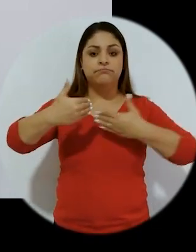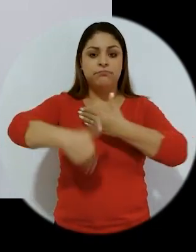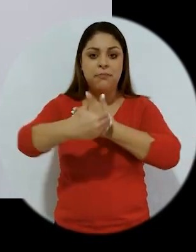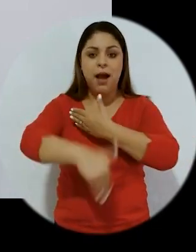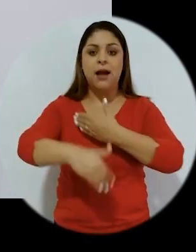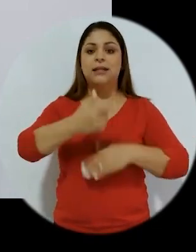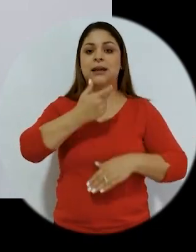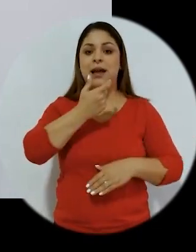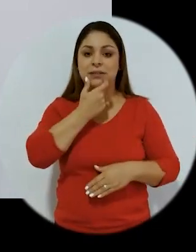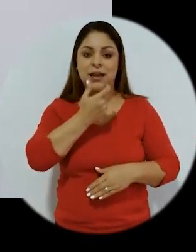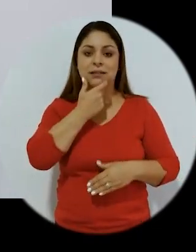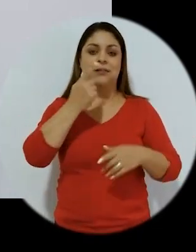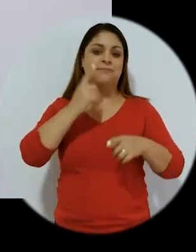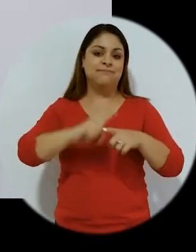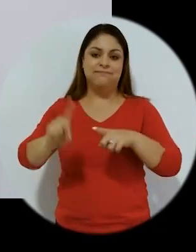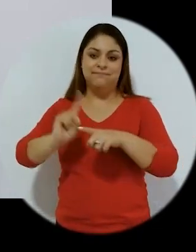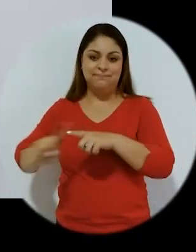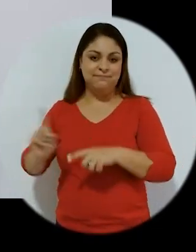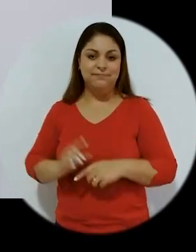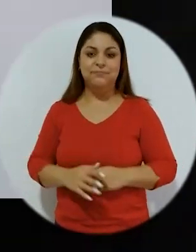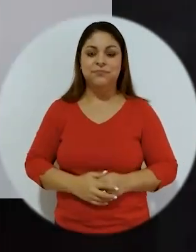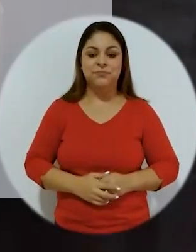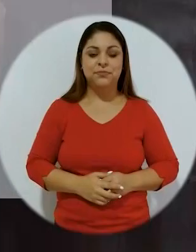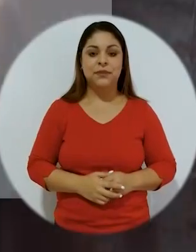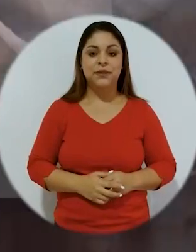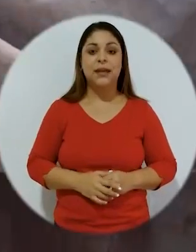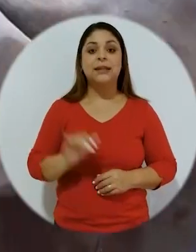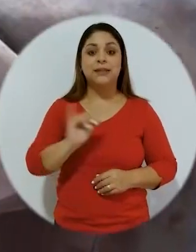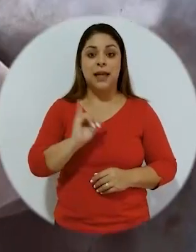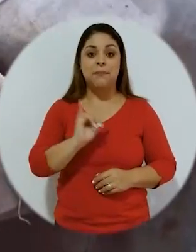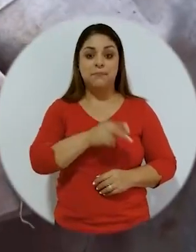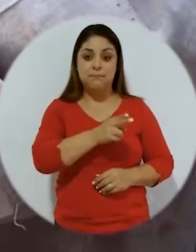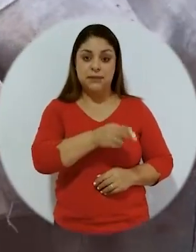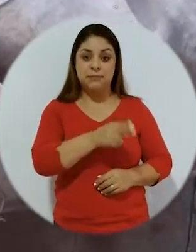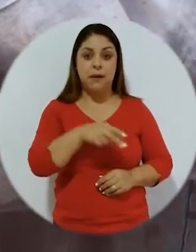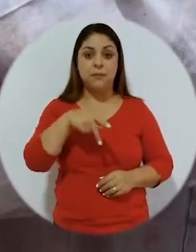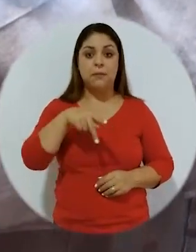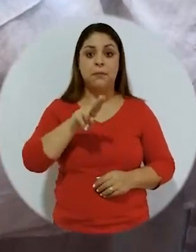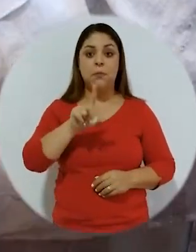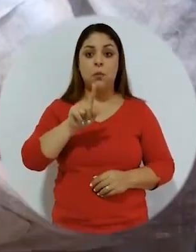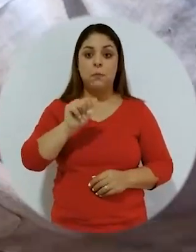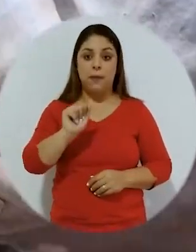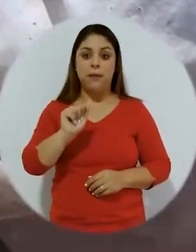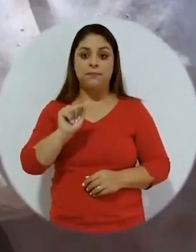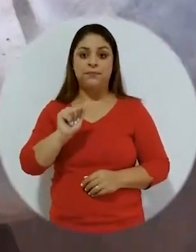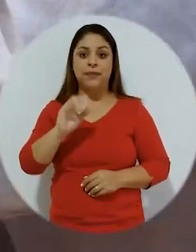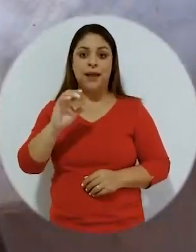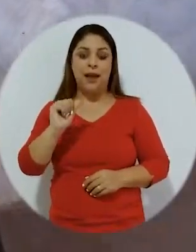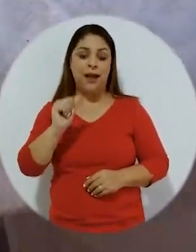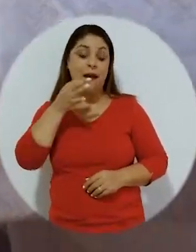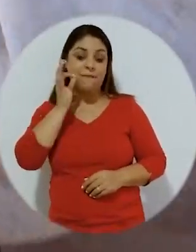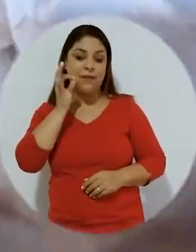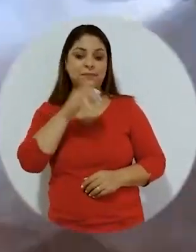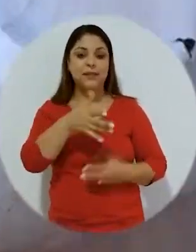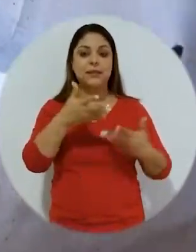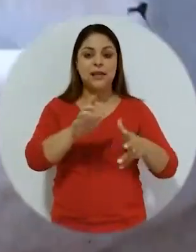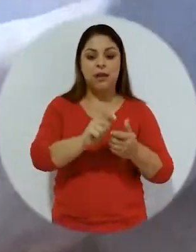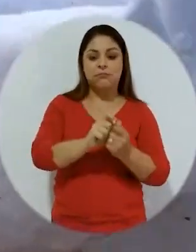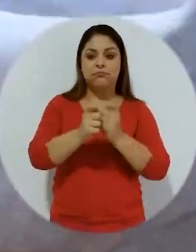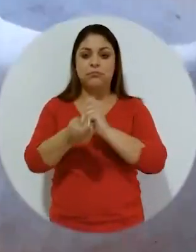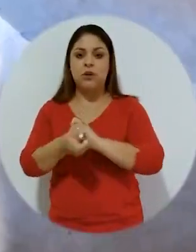tipos de repostería, entre otras cosas. También con la misma pulpa de café ya la estábamos transformando en un fertilizante